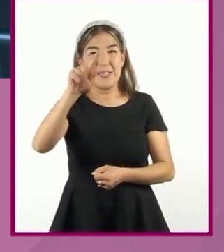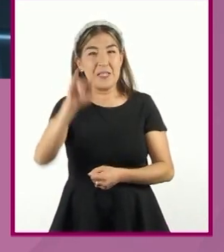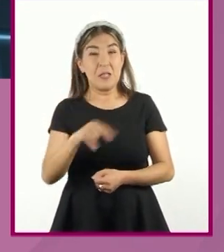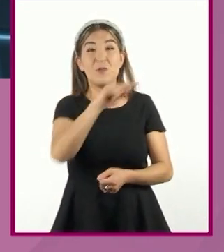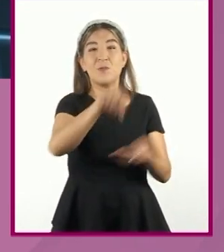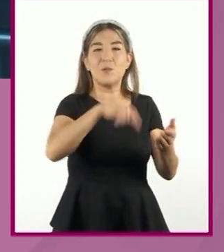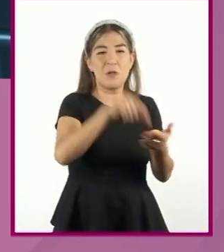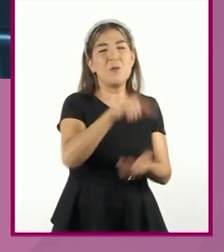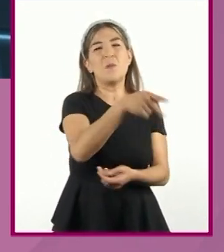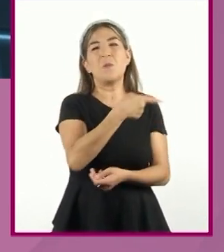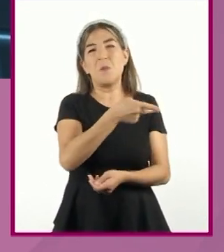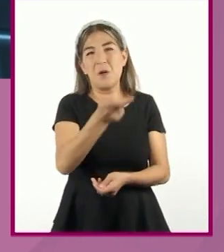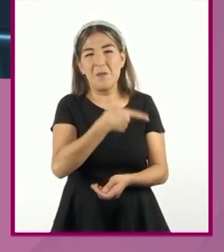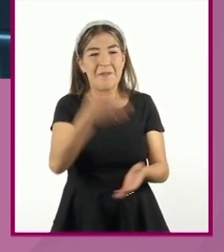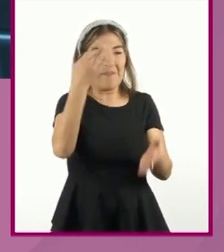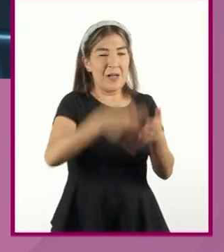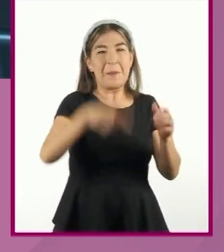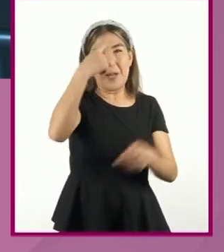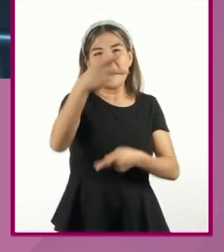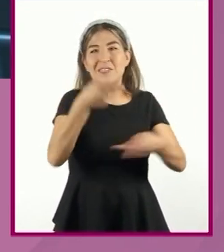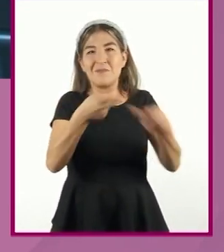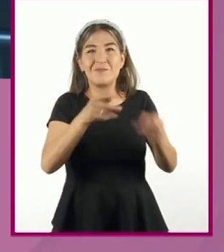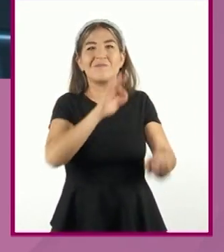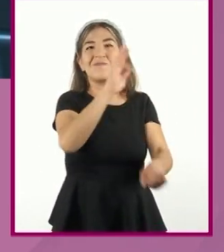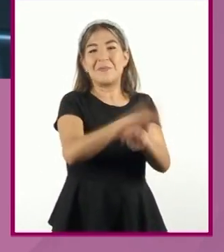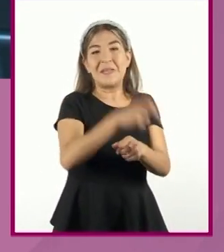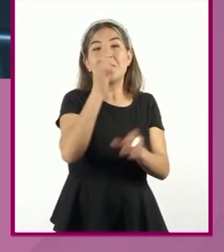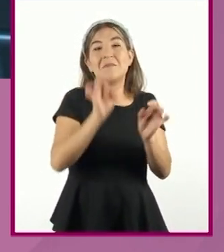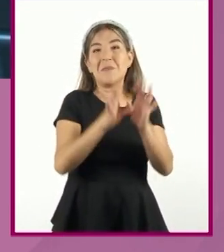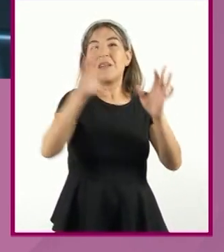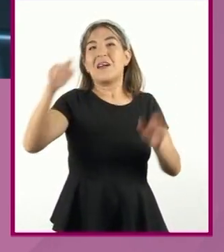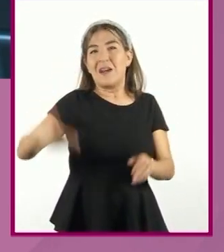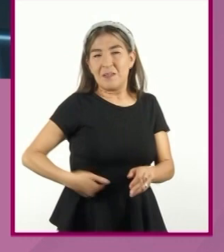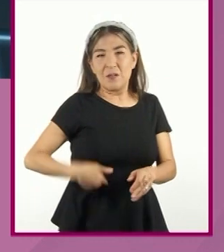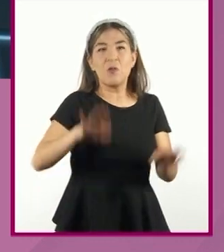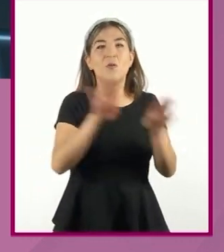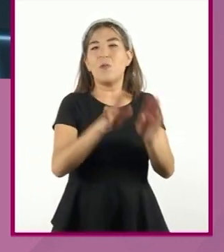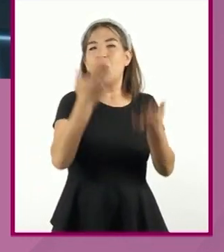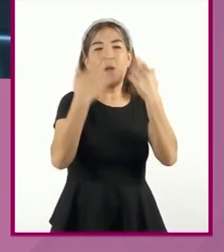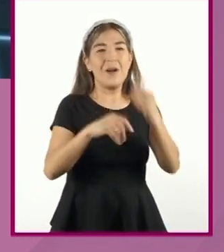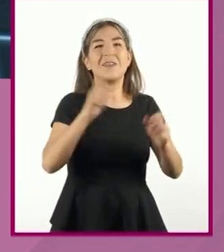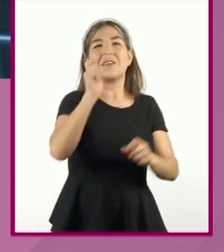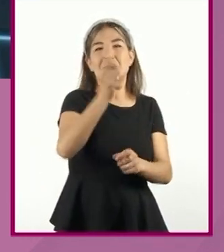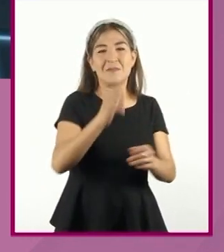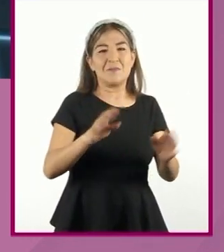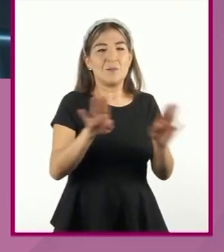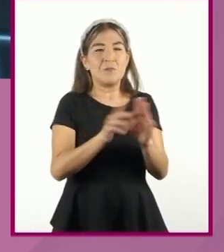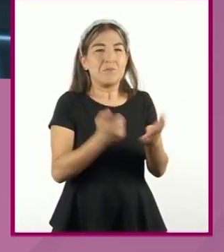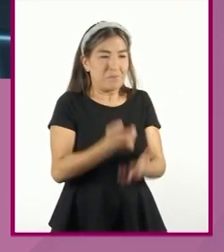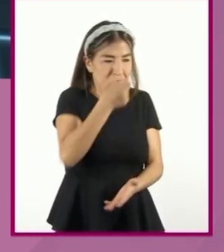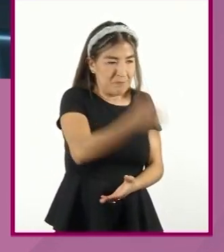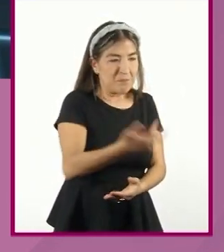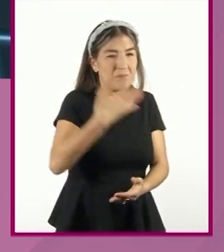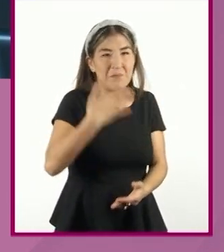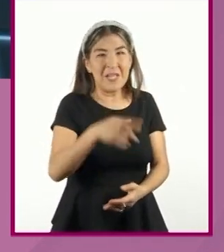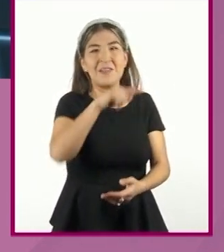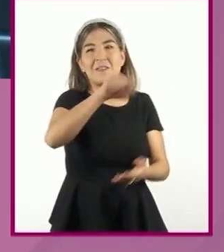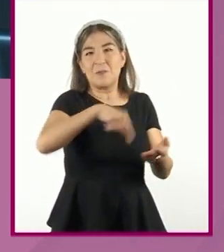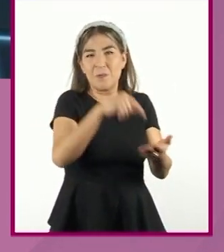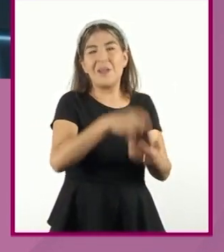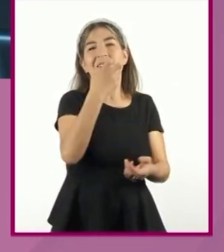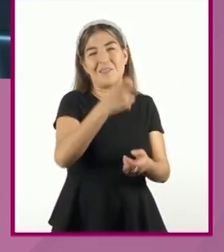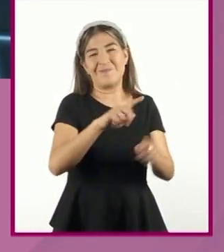pobreza, la falta de preparación ante riesgos y una deficiente infraestructura del país, hizo la